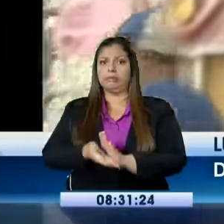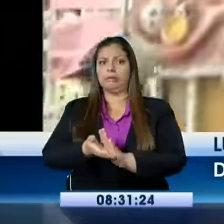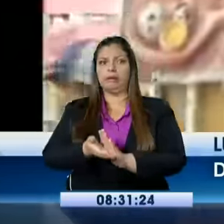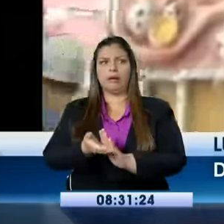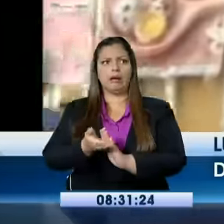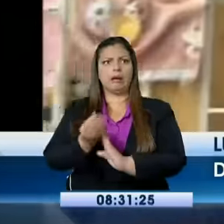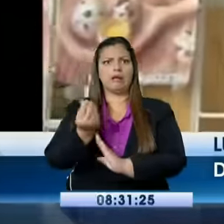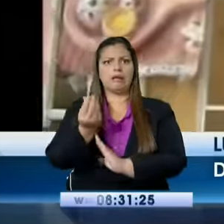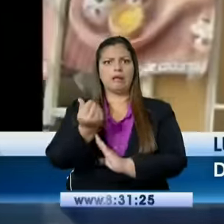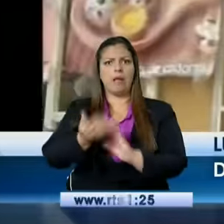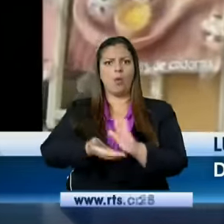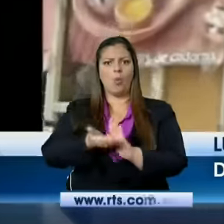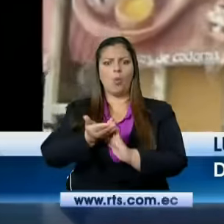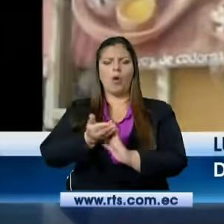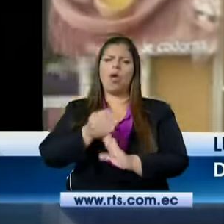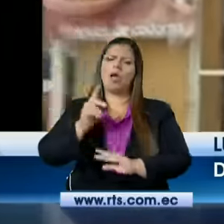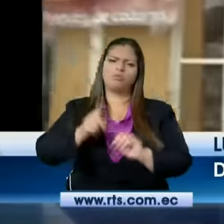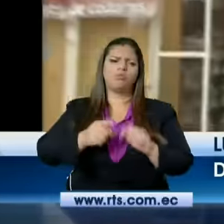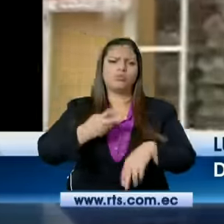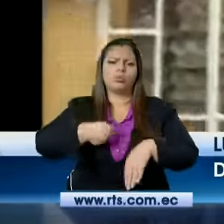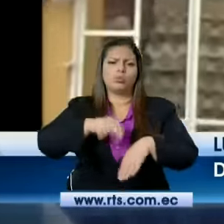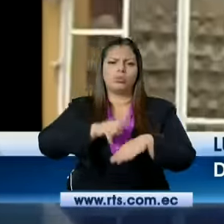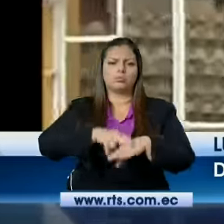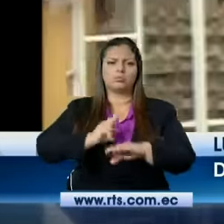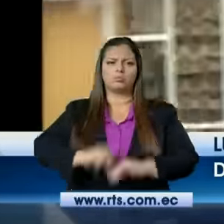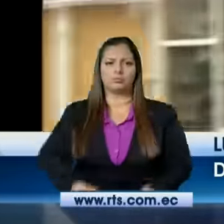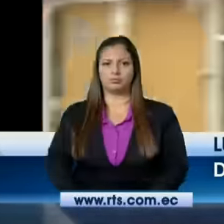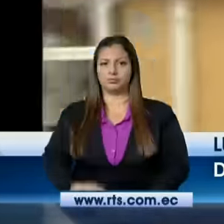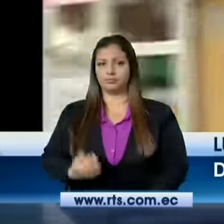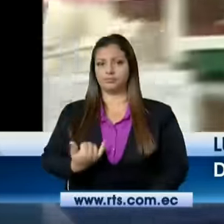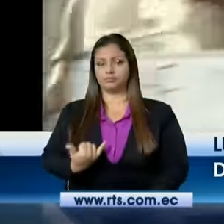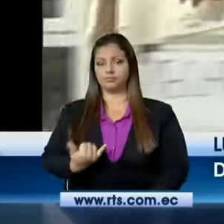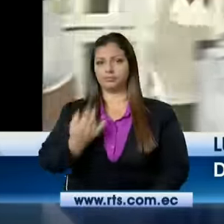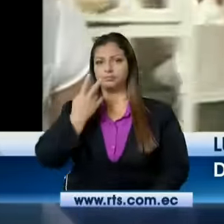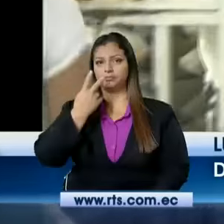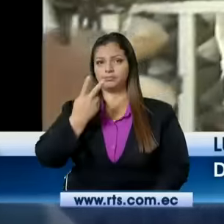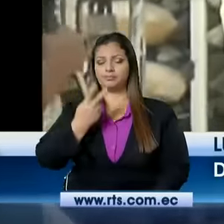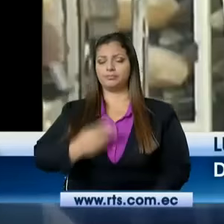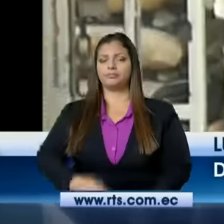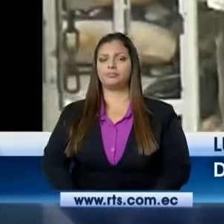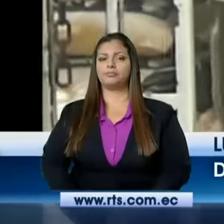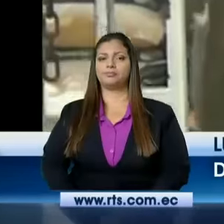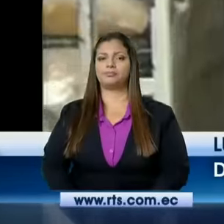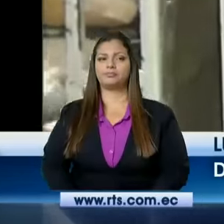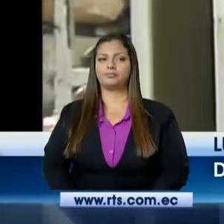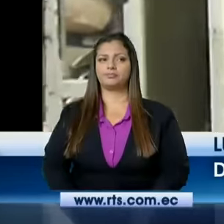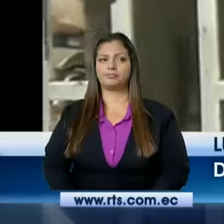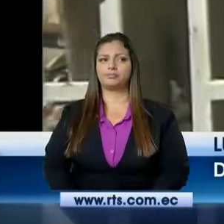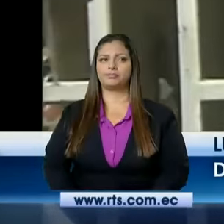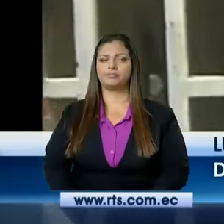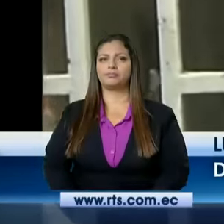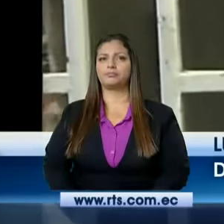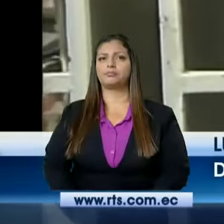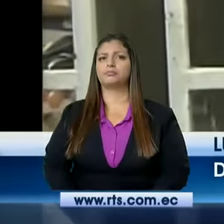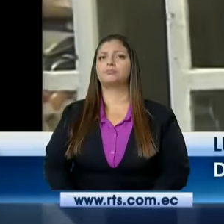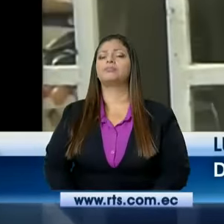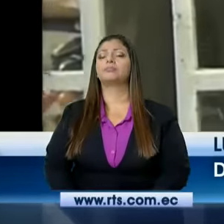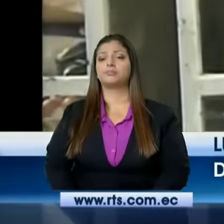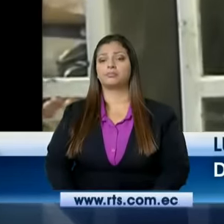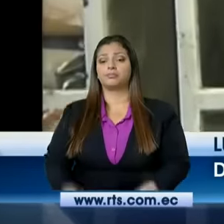precisamente con el vendedor de este local, porque la semana pasada justamente habían compradores que aseguraban